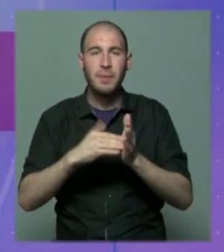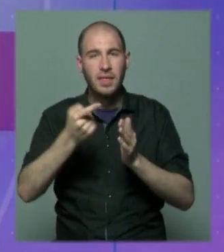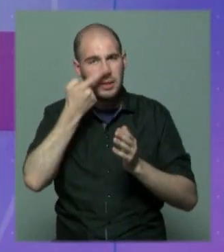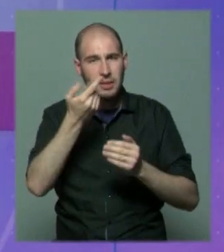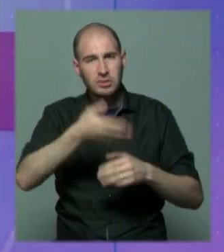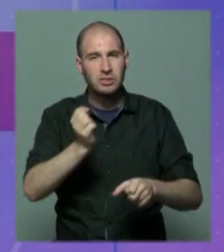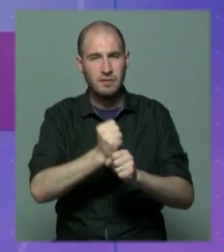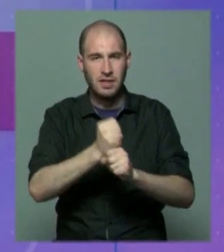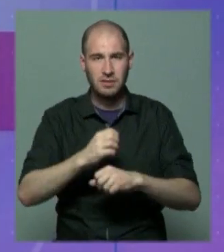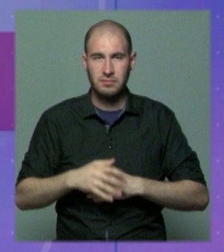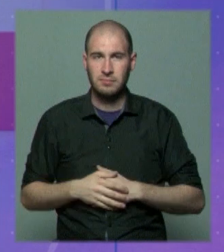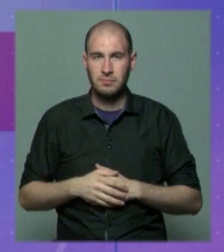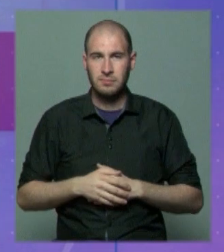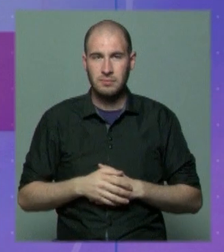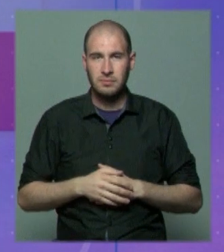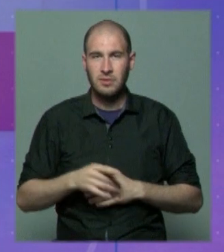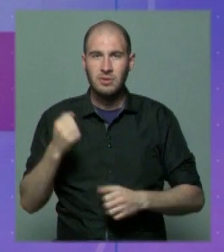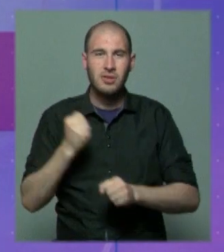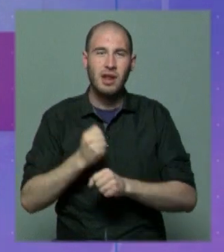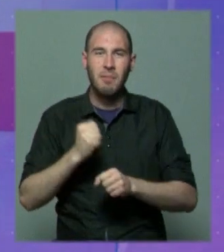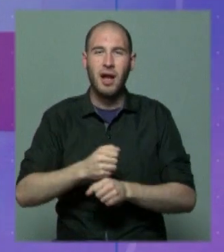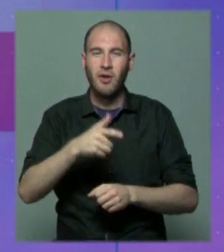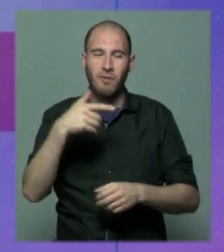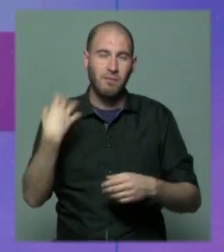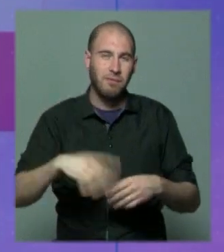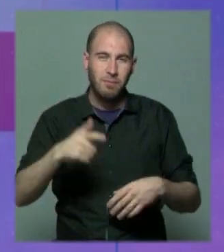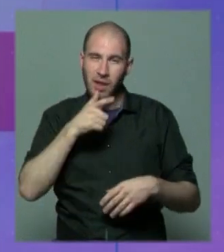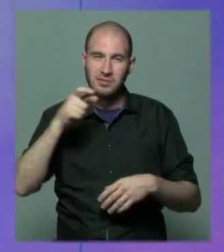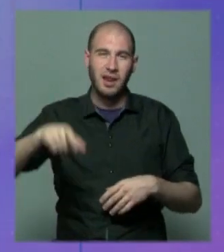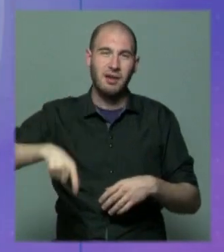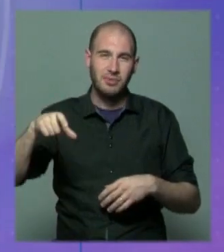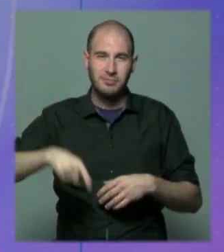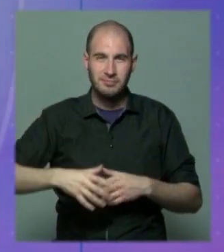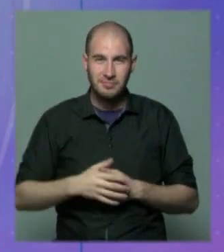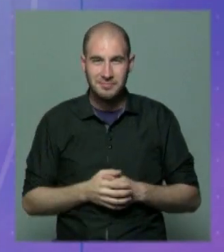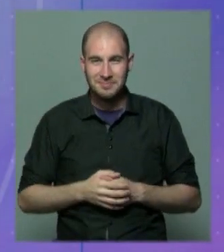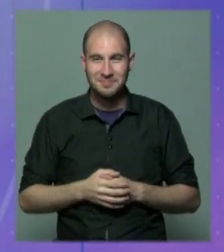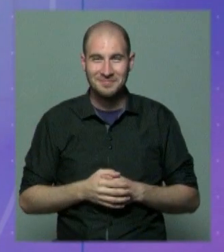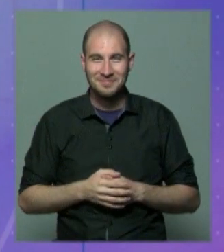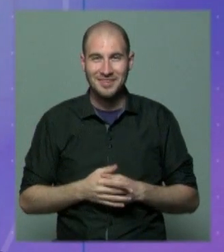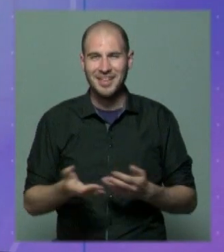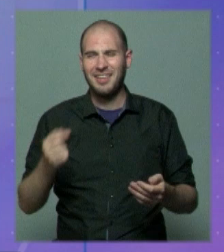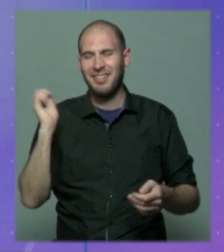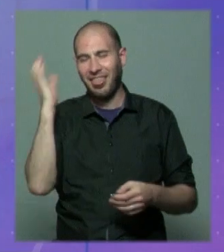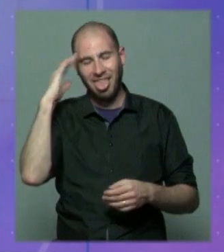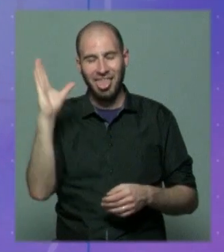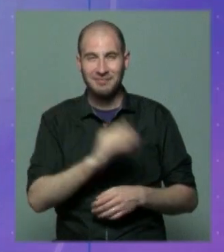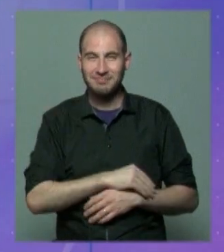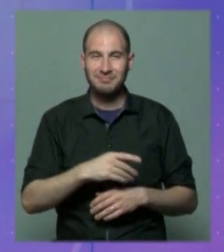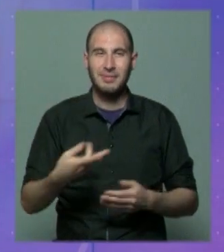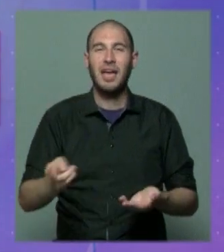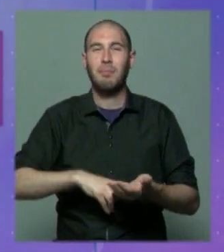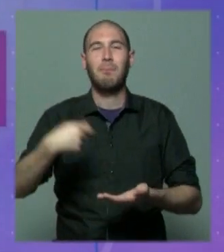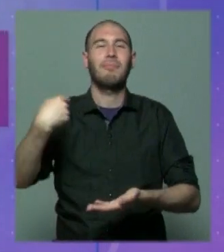de los trabajadores. Trabajo muy duro, como un esclavo Ay, ya se me olvidó todo.